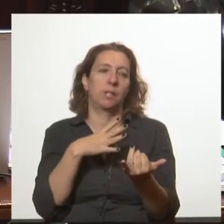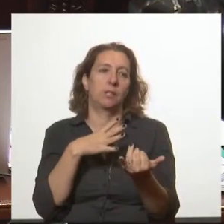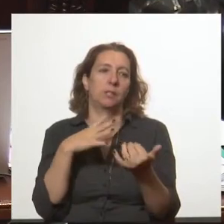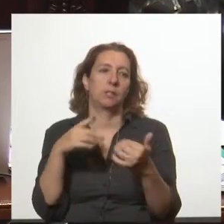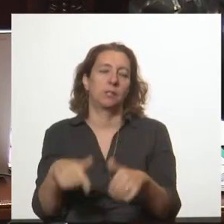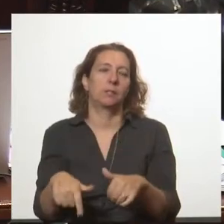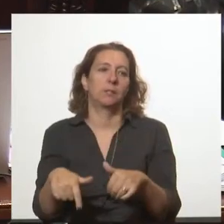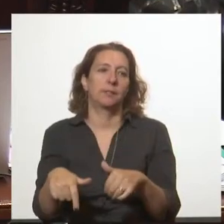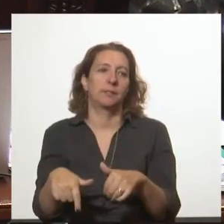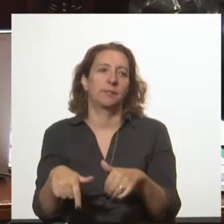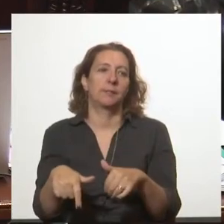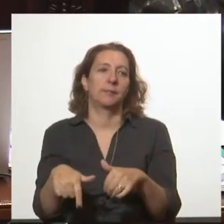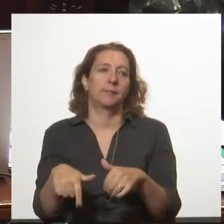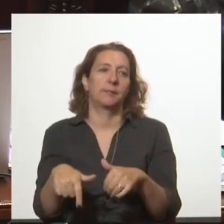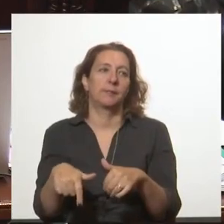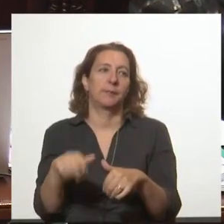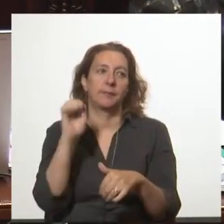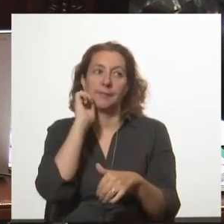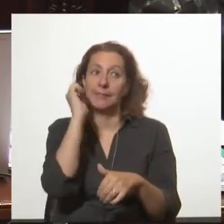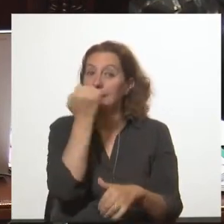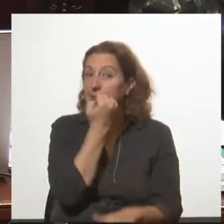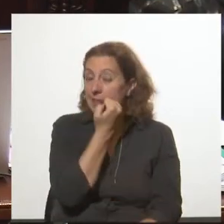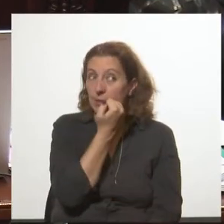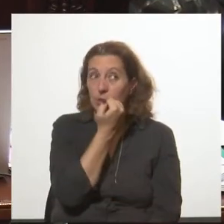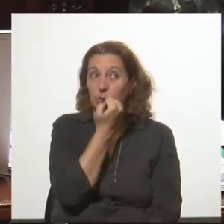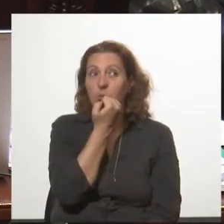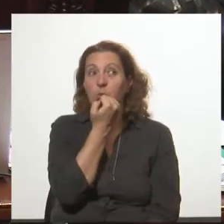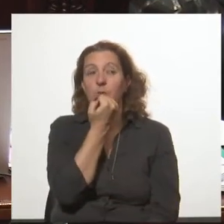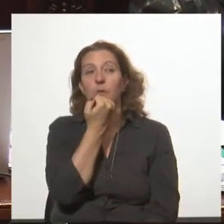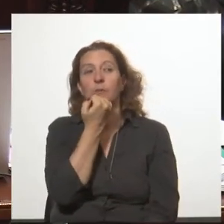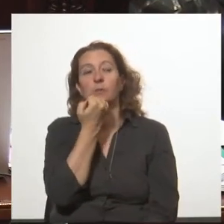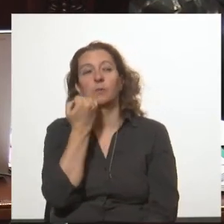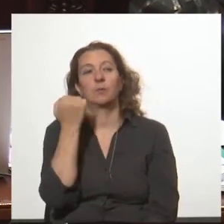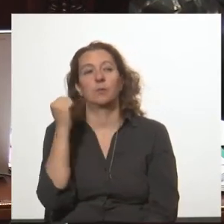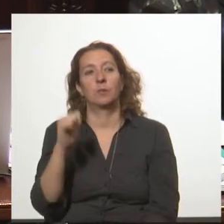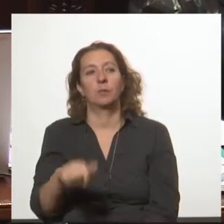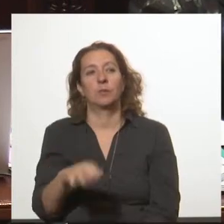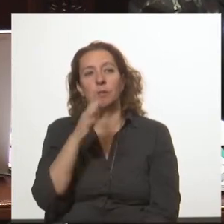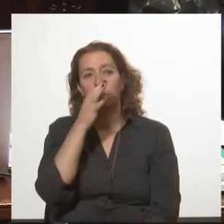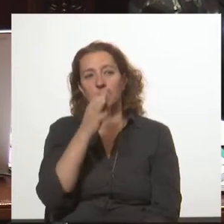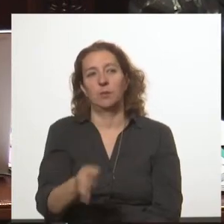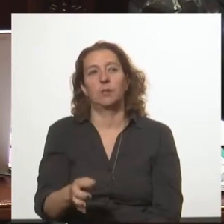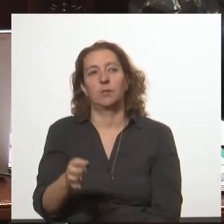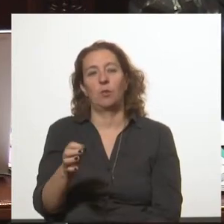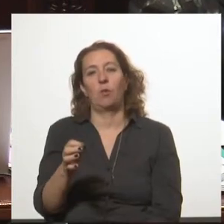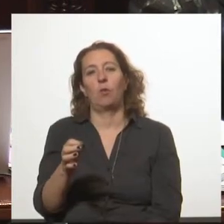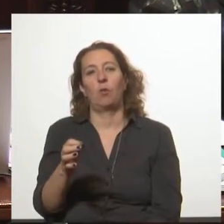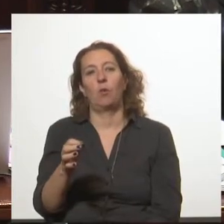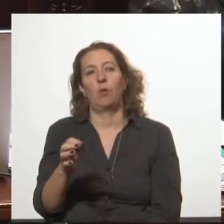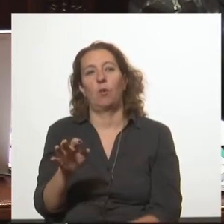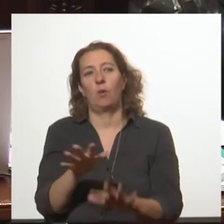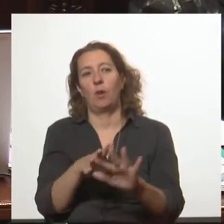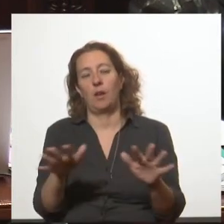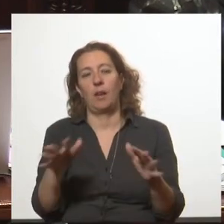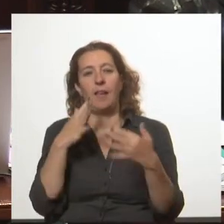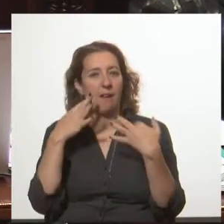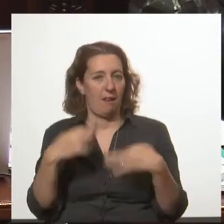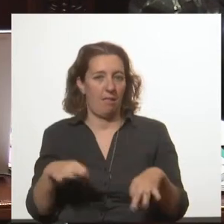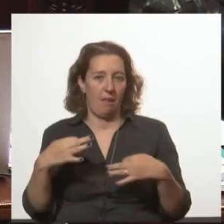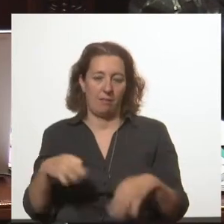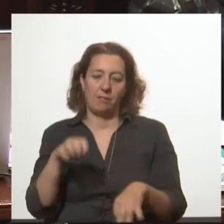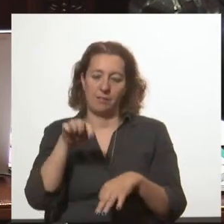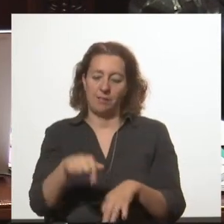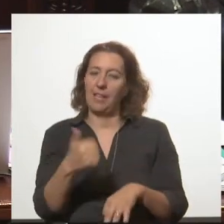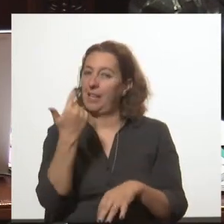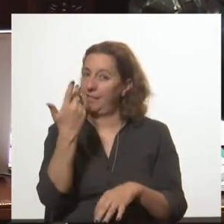lápida de secreto enterrada de negando lo que era la realidad esta cifra de